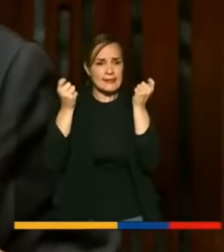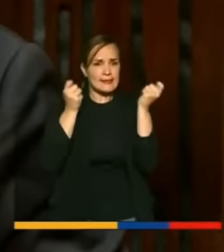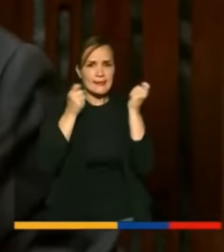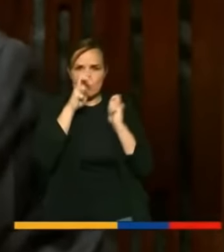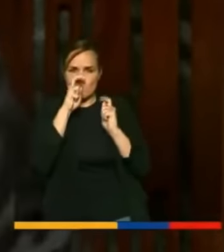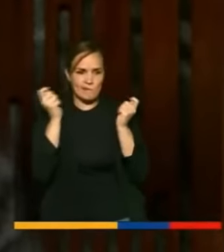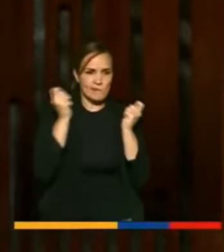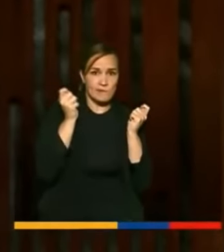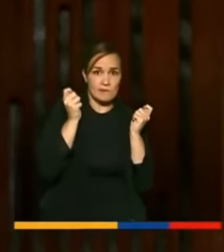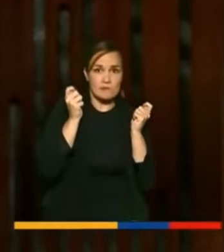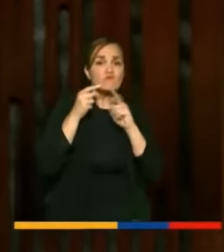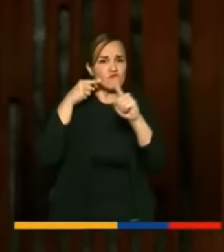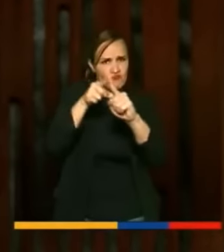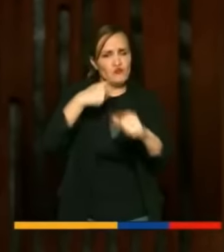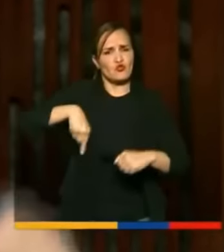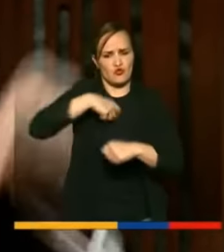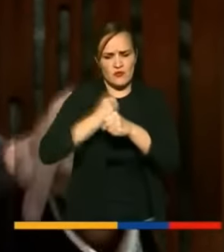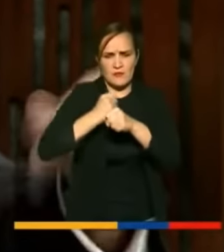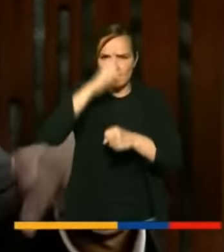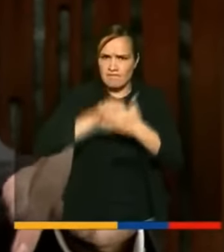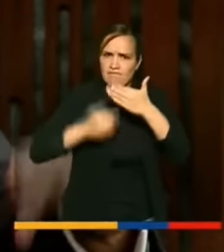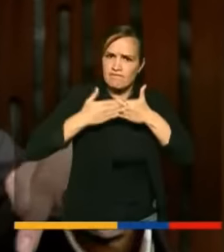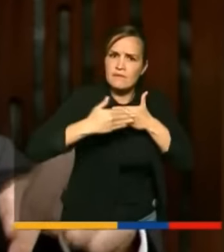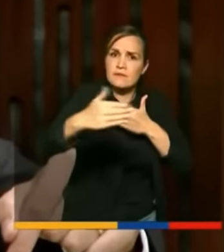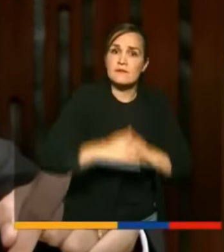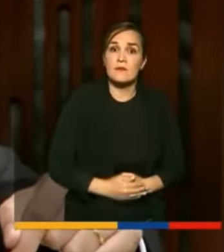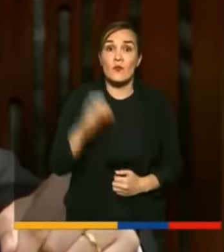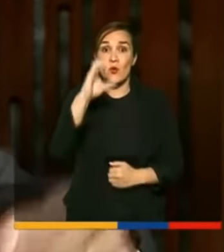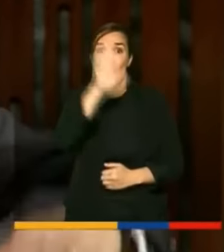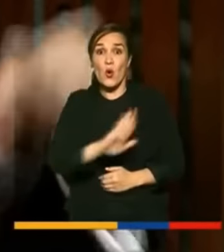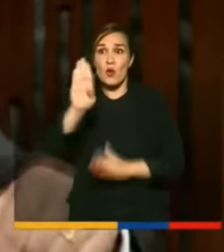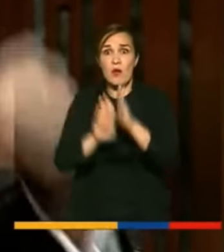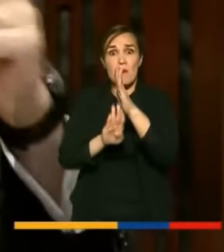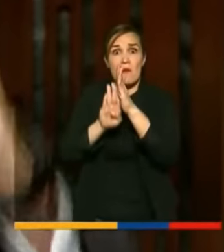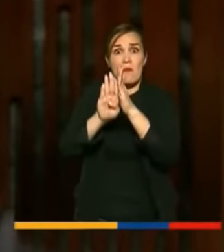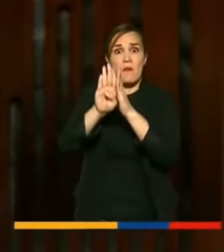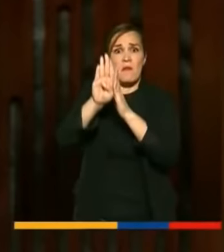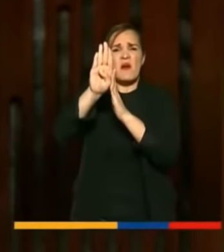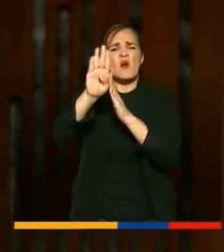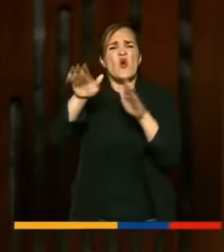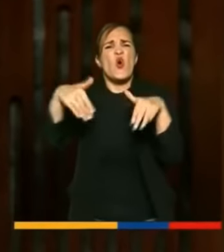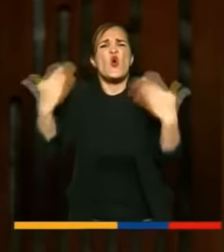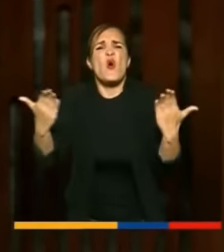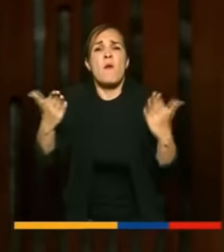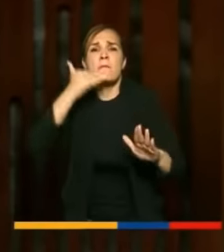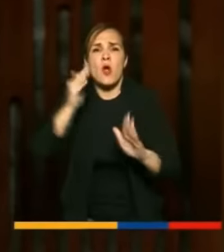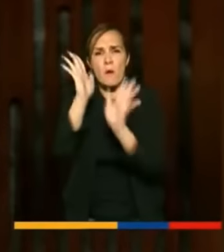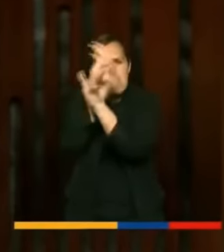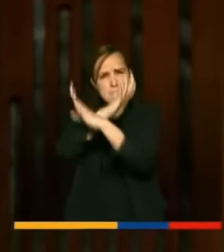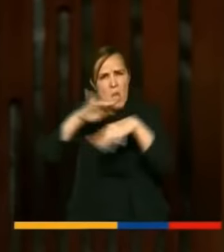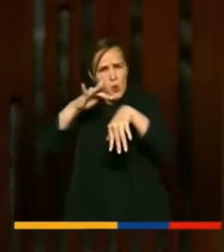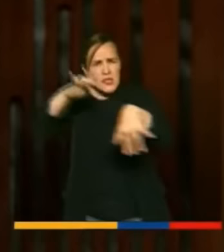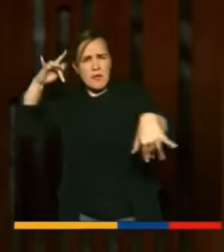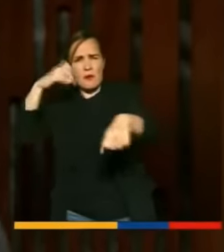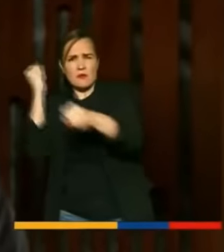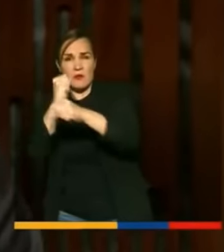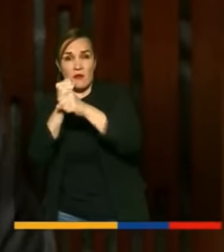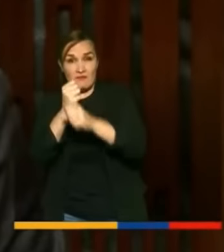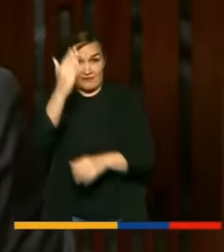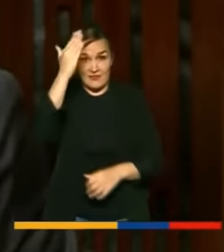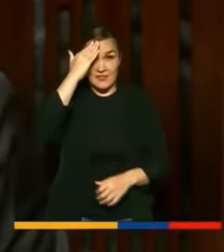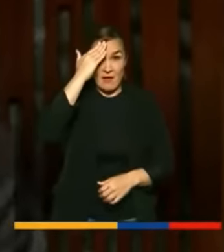merecemos y por el que vamos a trabajar. Este país salió adelante madrugando a trabajar. En Colombia sabemos que al que